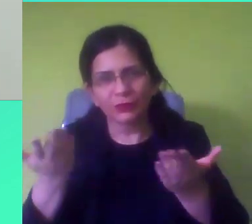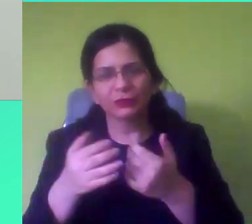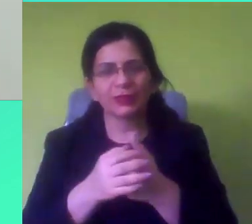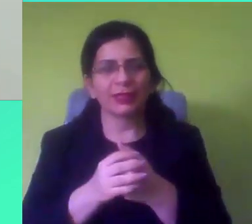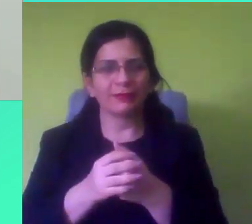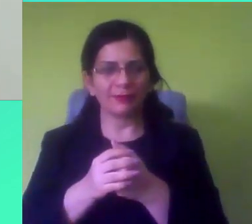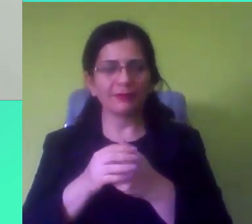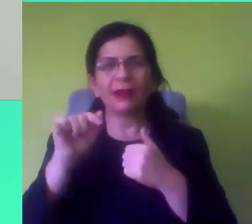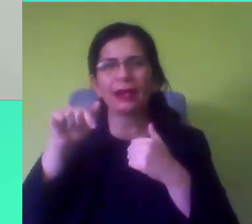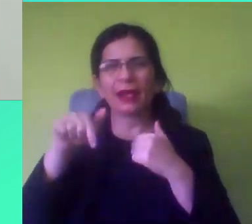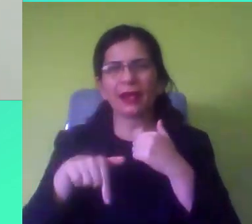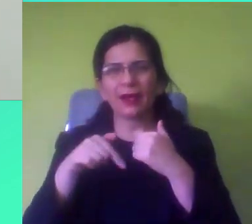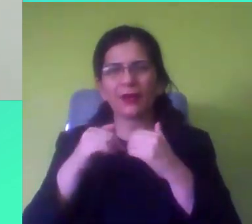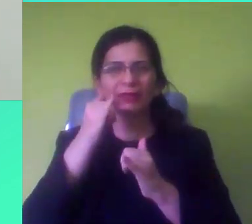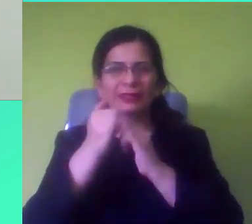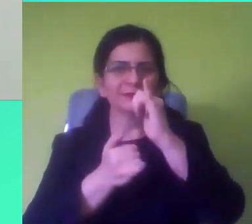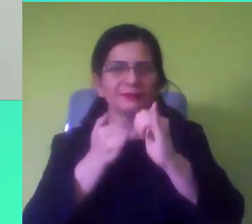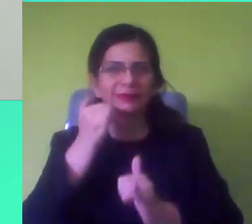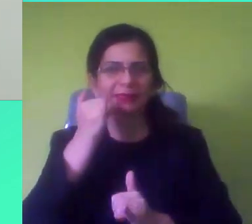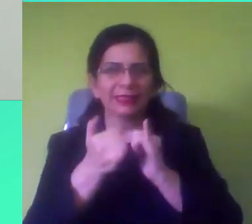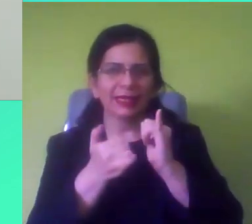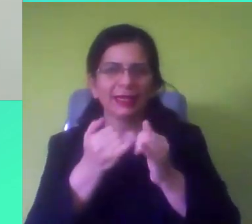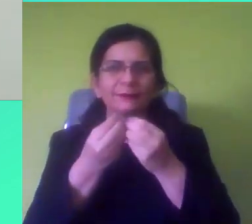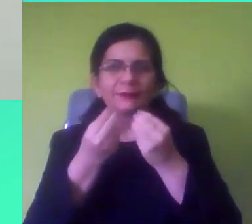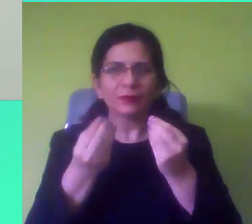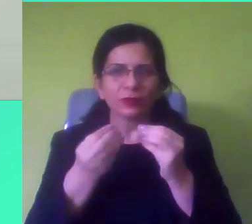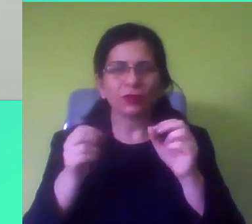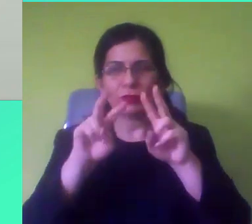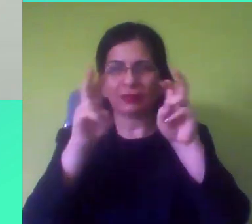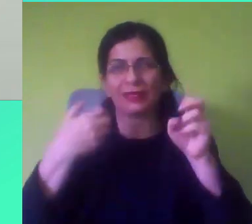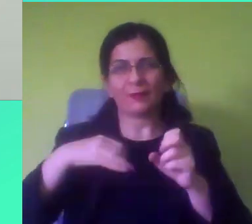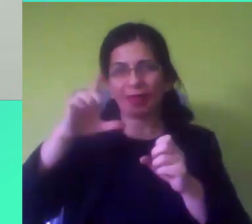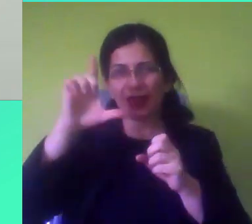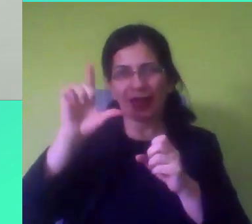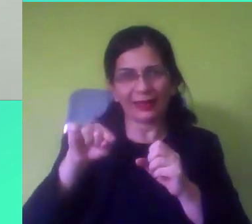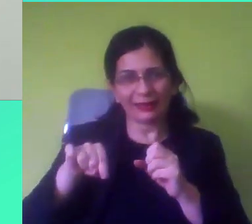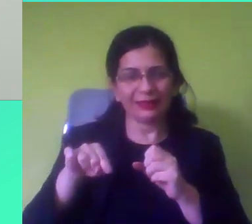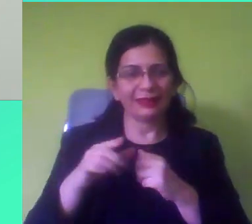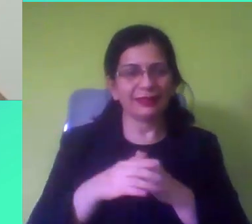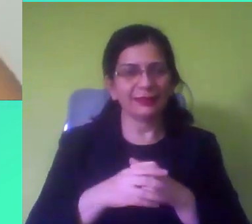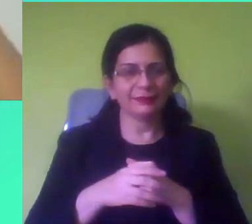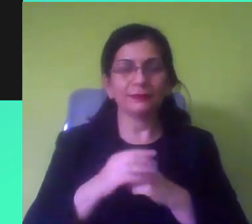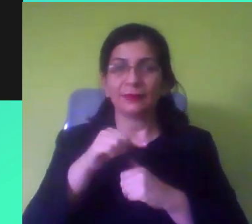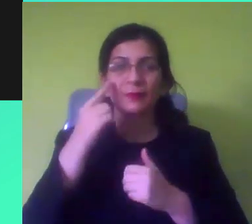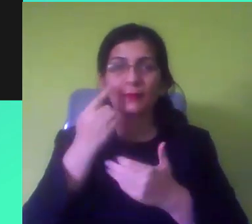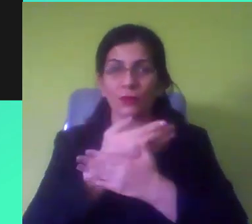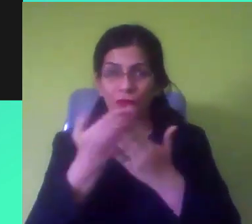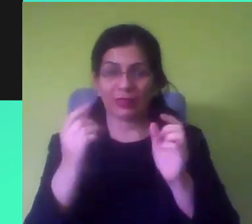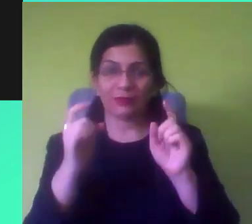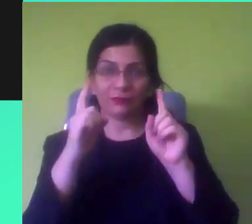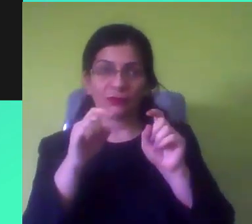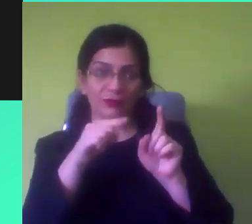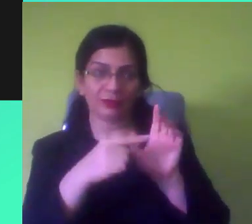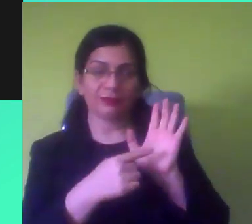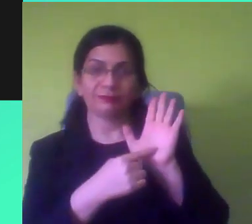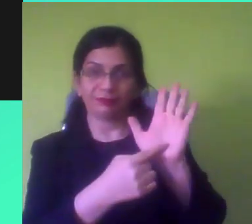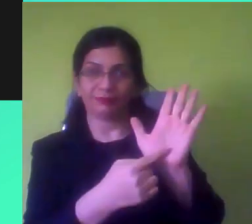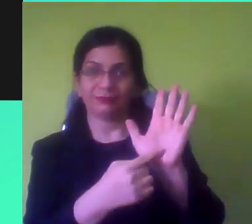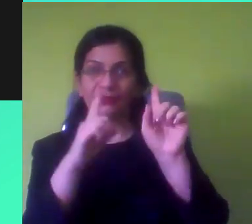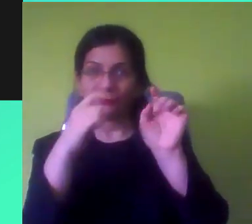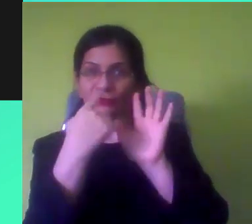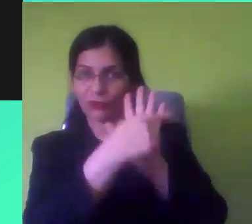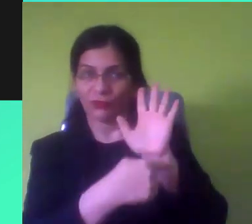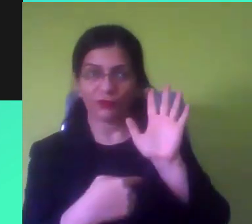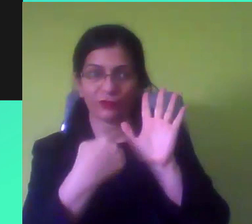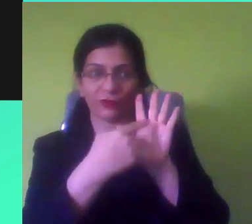Entonces, para entrar un poco en la importancia de los glaciares en Argentina, en este mapa que fue publicado en el Atlas